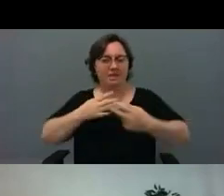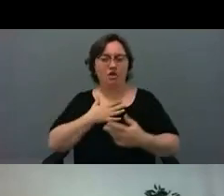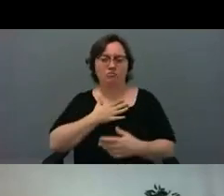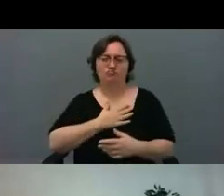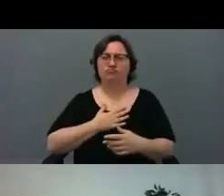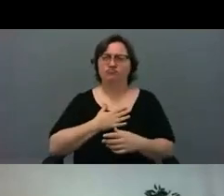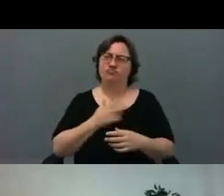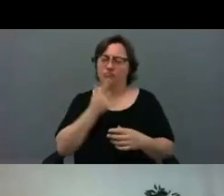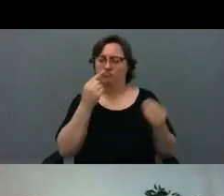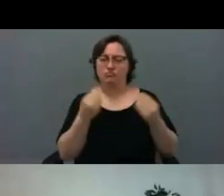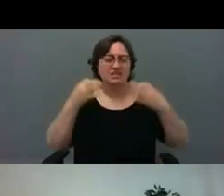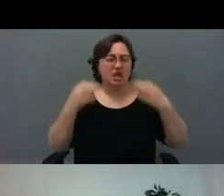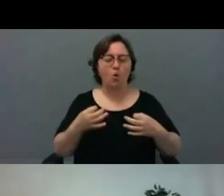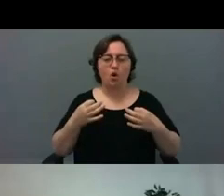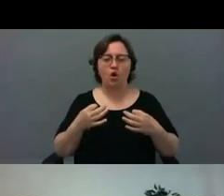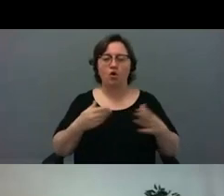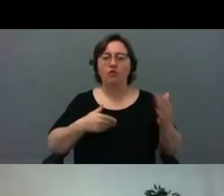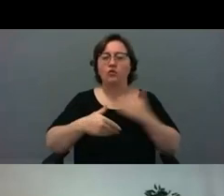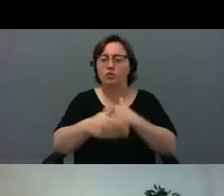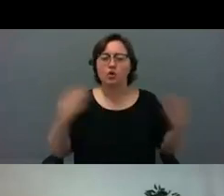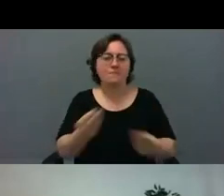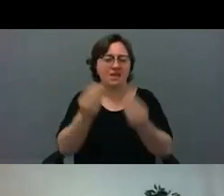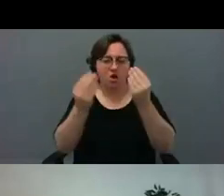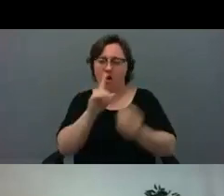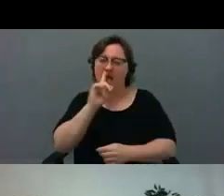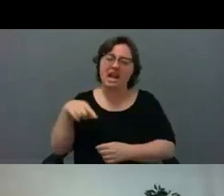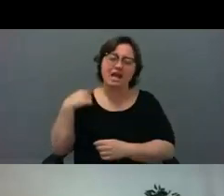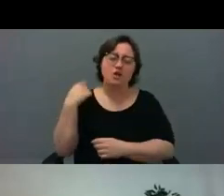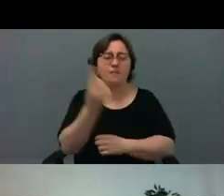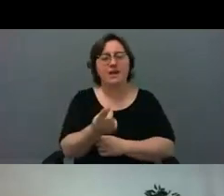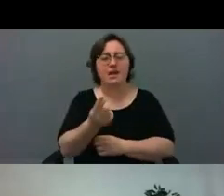plenamente segura que vamos a mejorar, que esto el año que viene